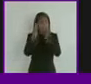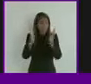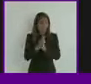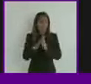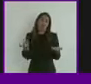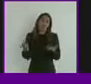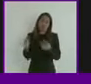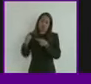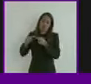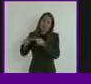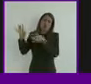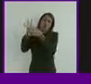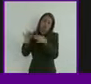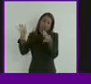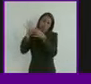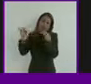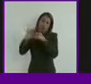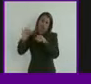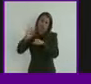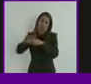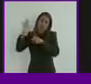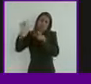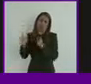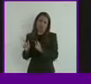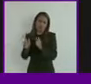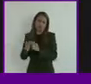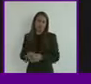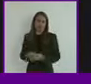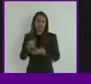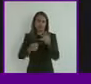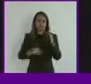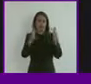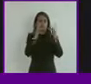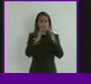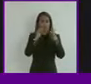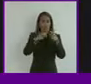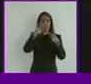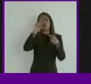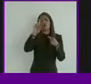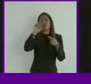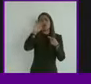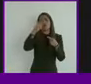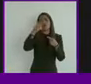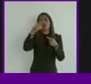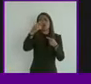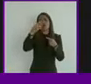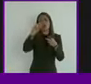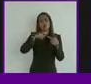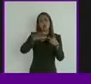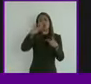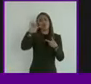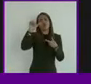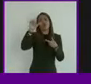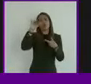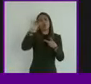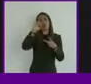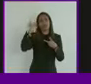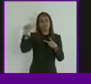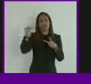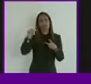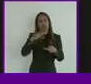relatores, que es el caso de quienes están acompañando todavía conectados, ¿no? Diego, Larisa, quienes todavía están ahí, pero que ya tienen la